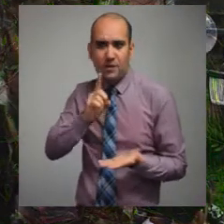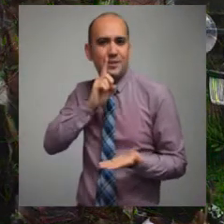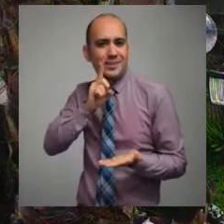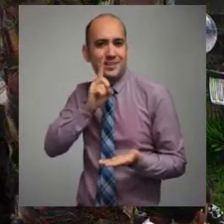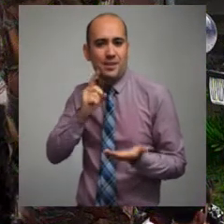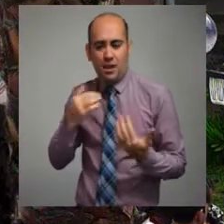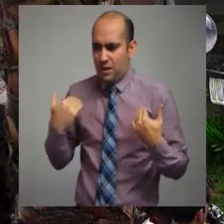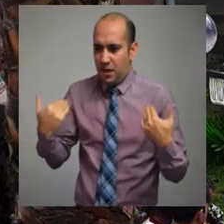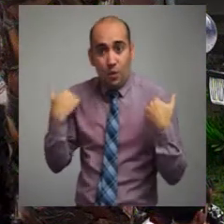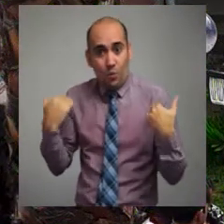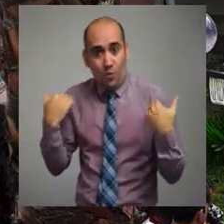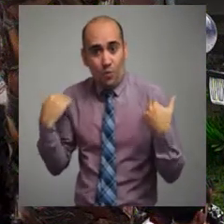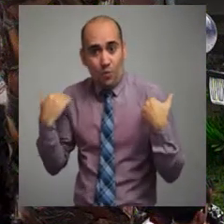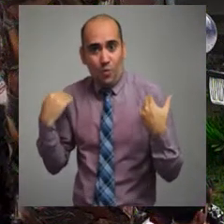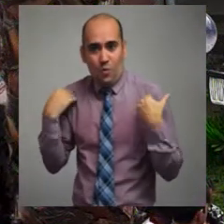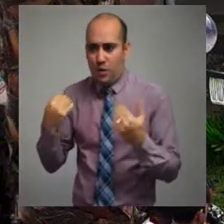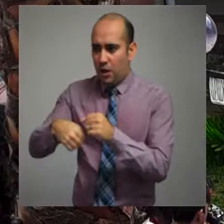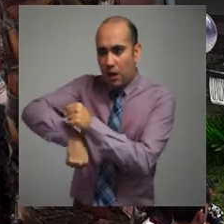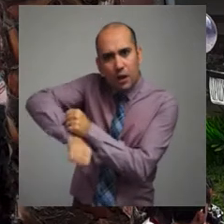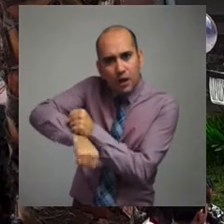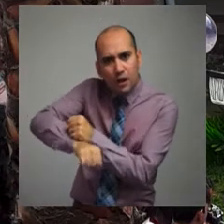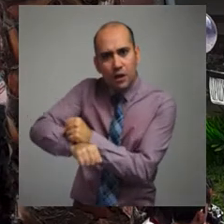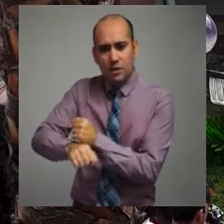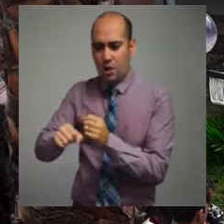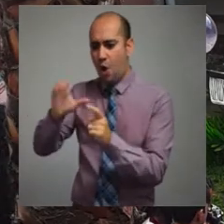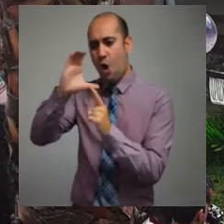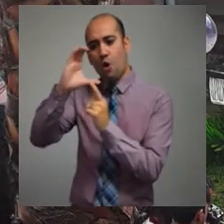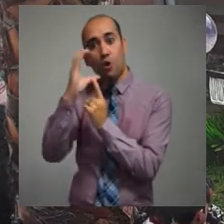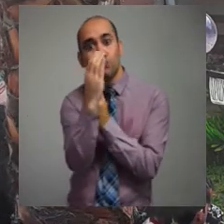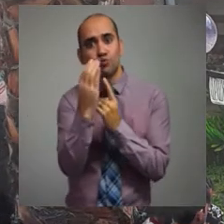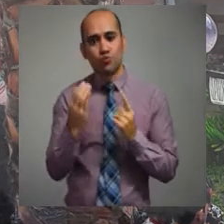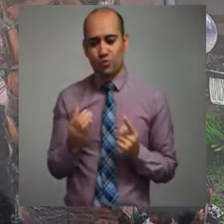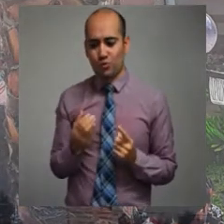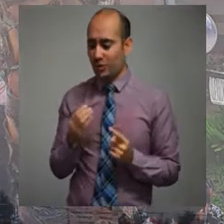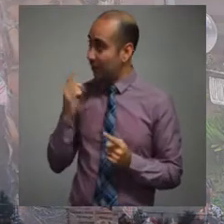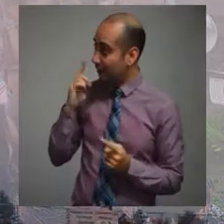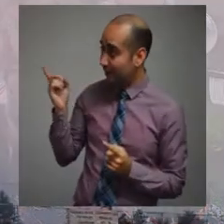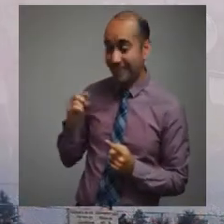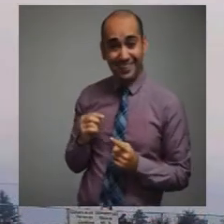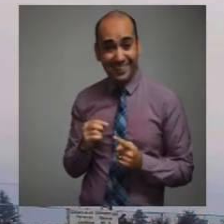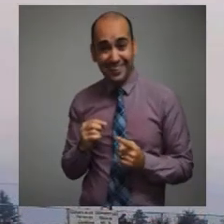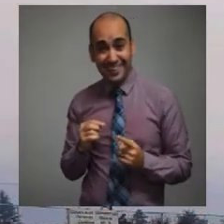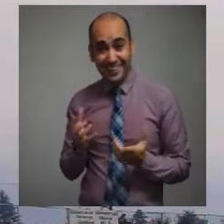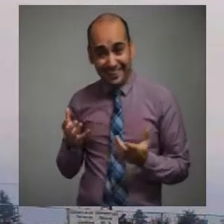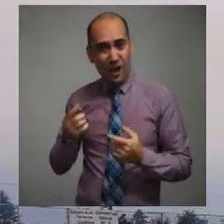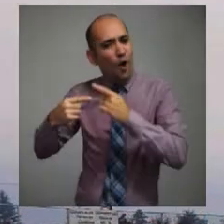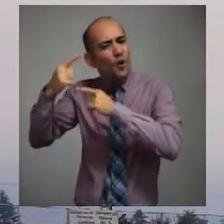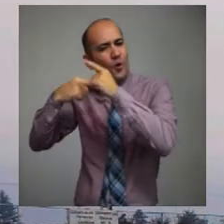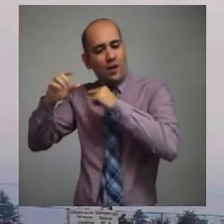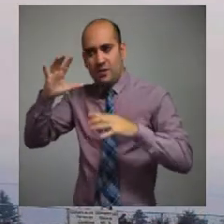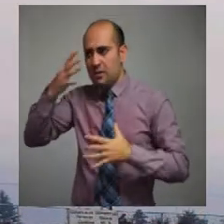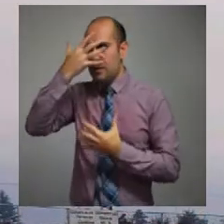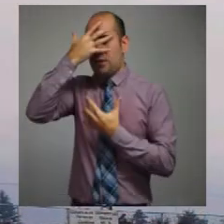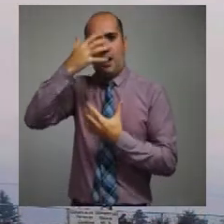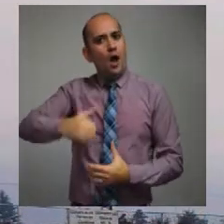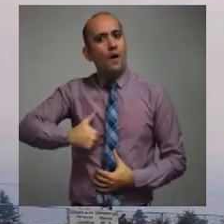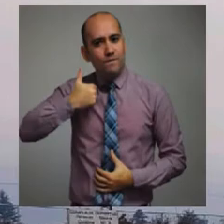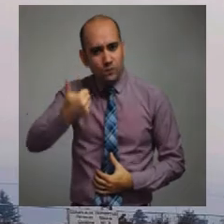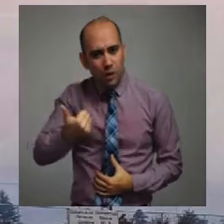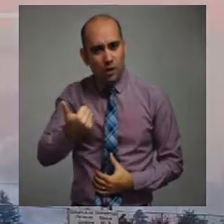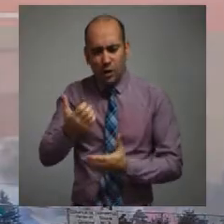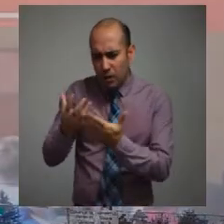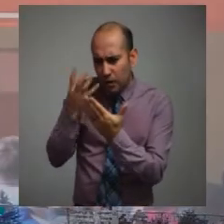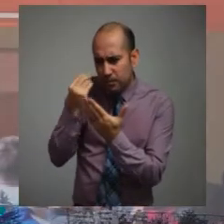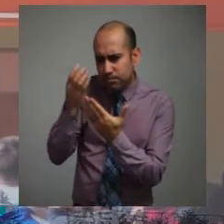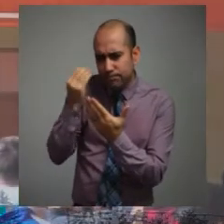y culturales. Existe un gran equipo de profesionales, docentes, asistentes de educación y